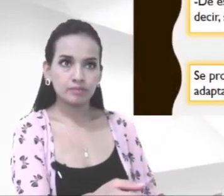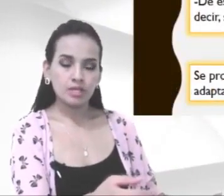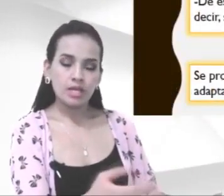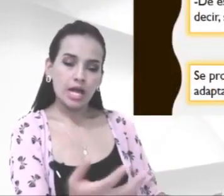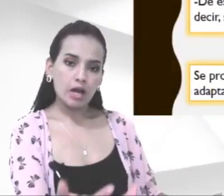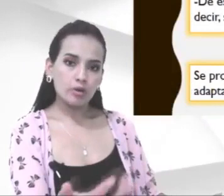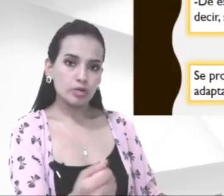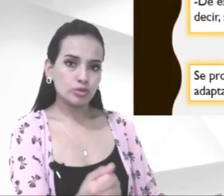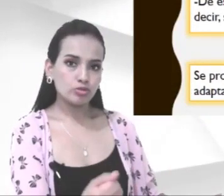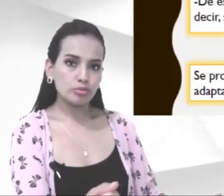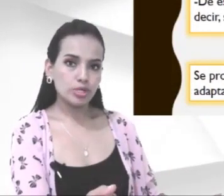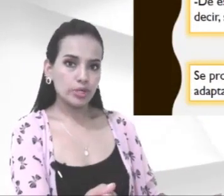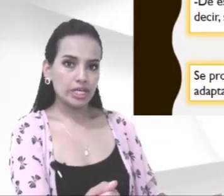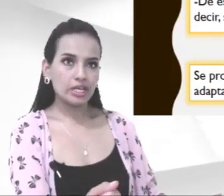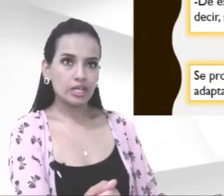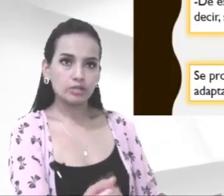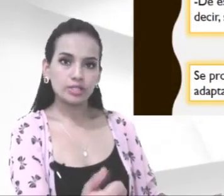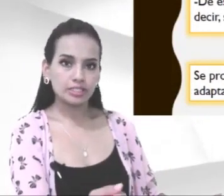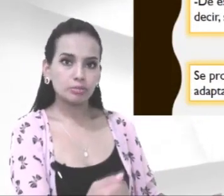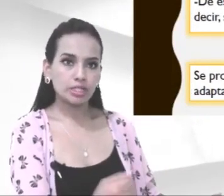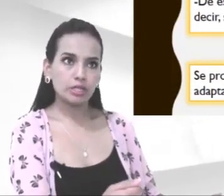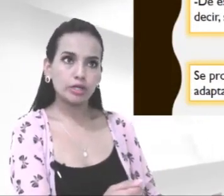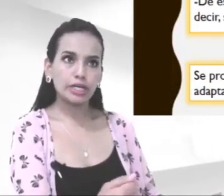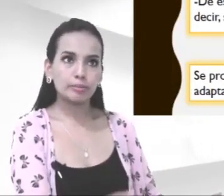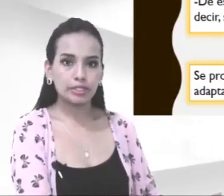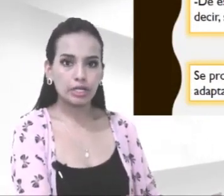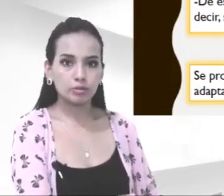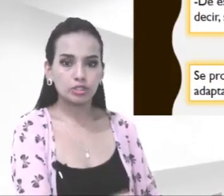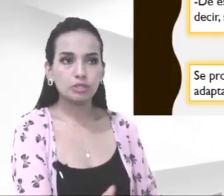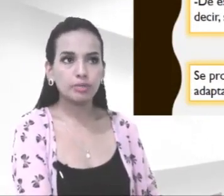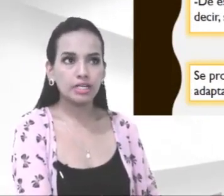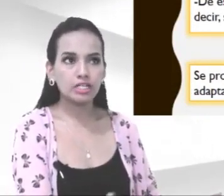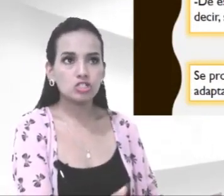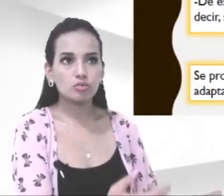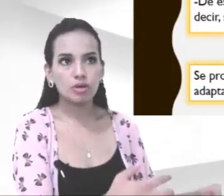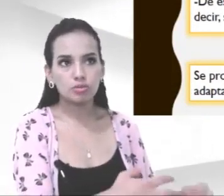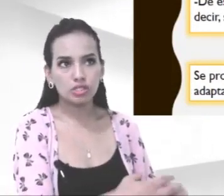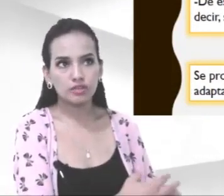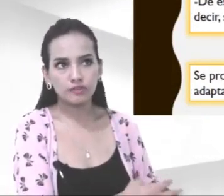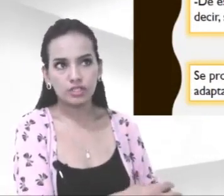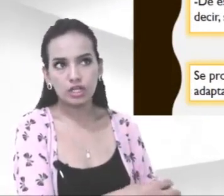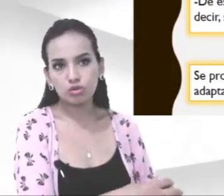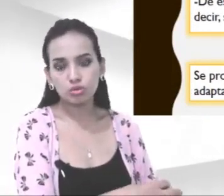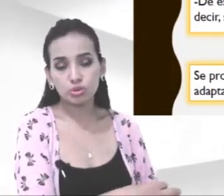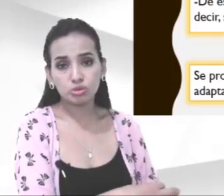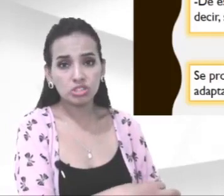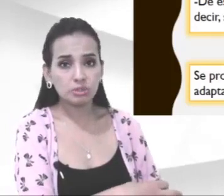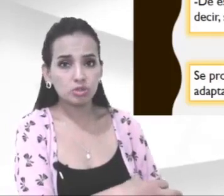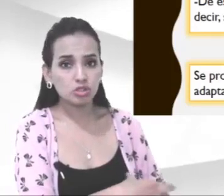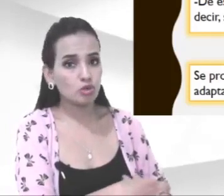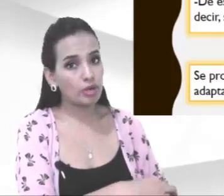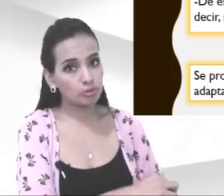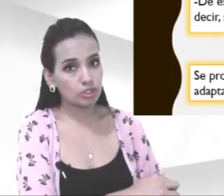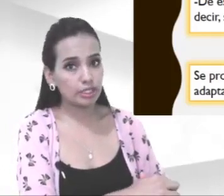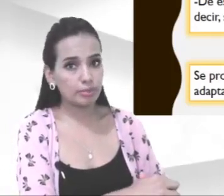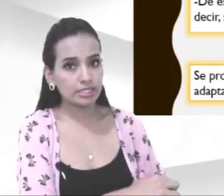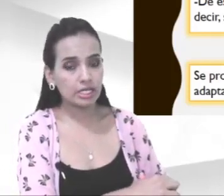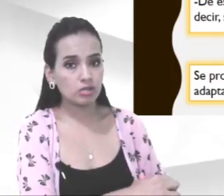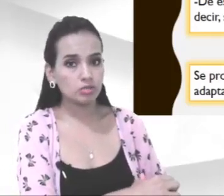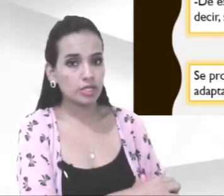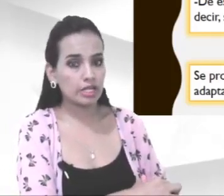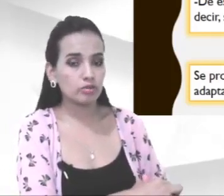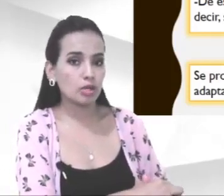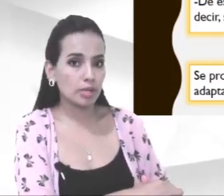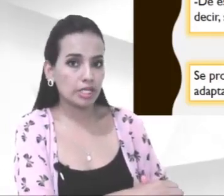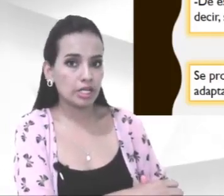más ahora nuestro amigo que hija nos está invitando a que aprendamos y para eso vamos a definir algunos conceptos o vamos a repasar